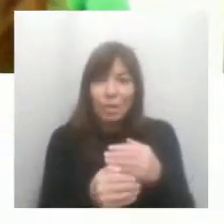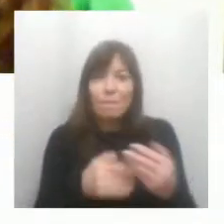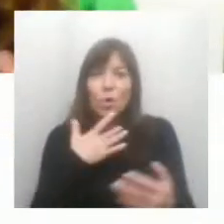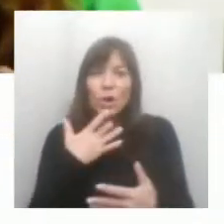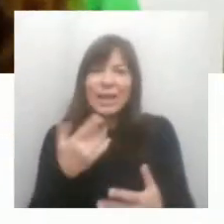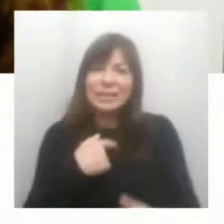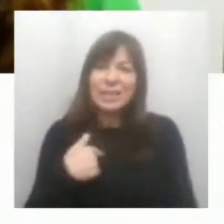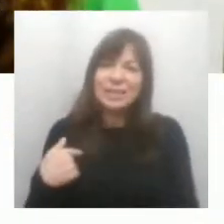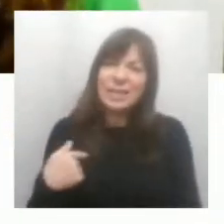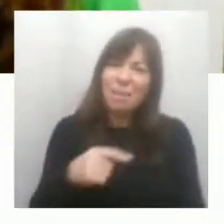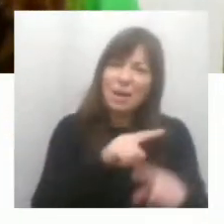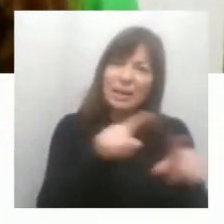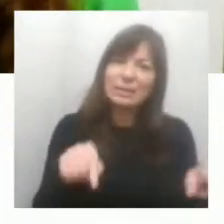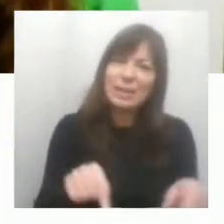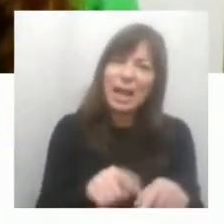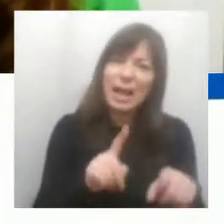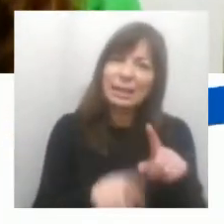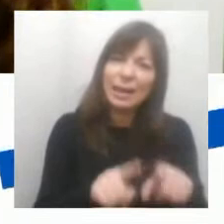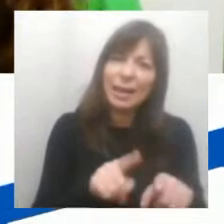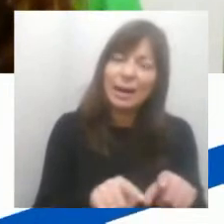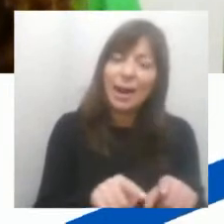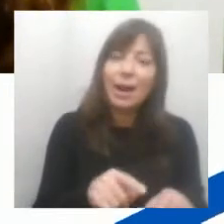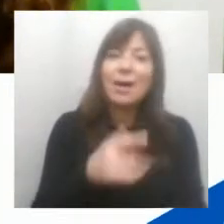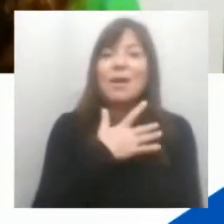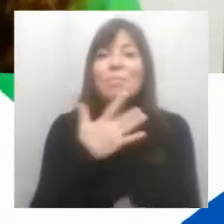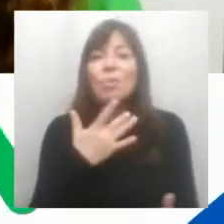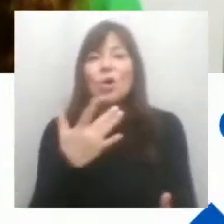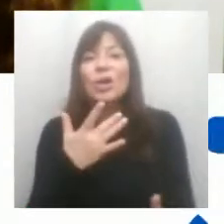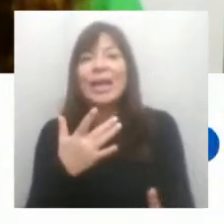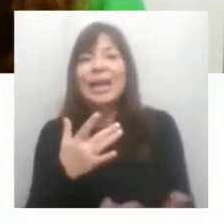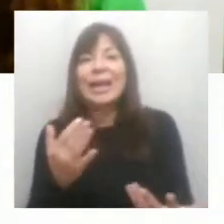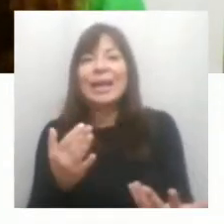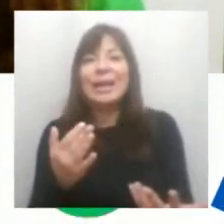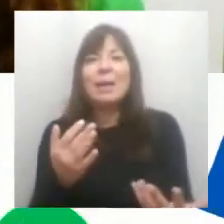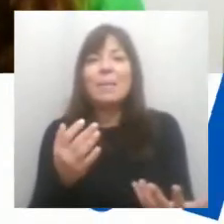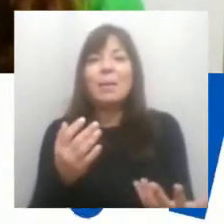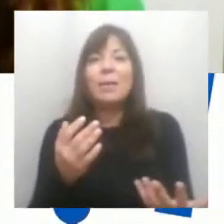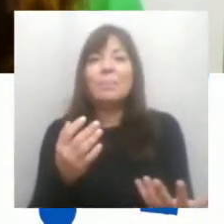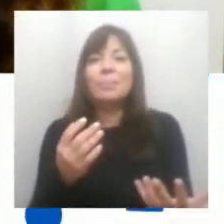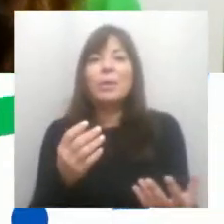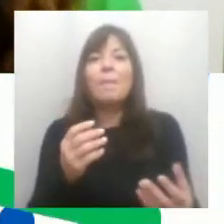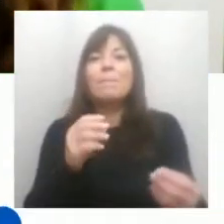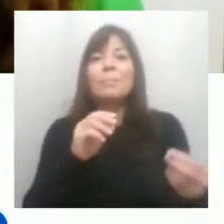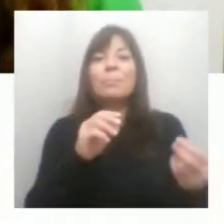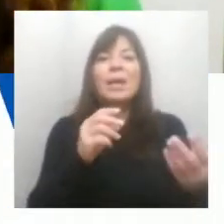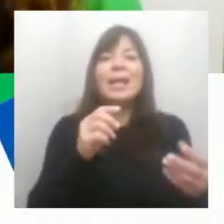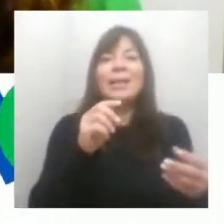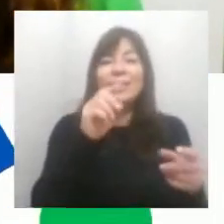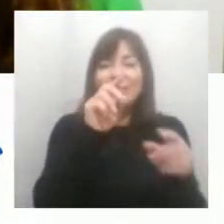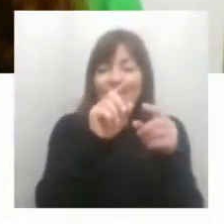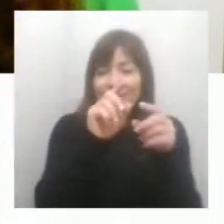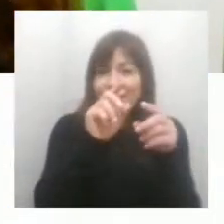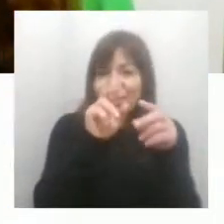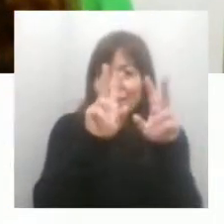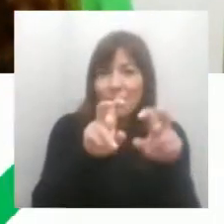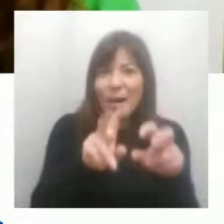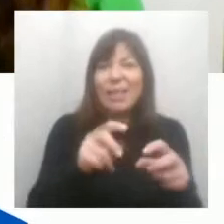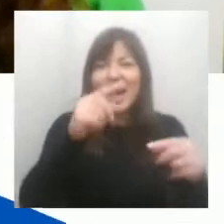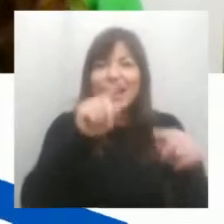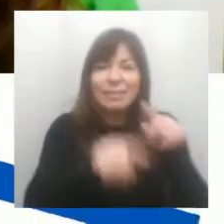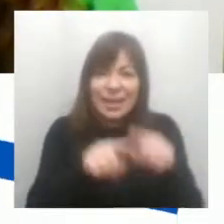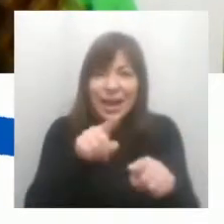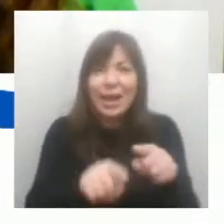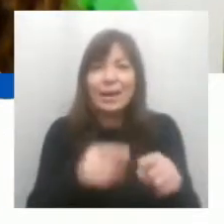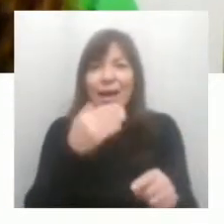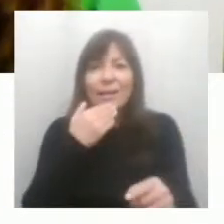y claro, tiene relación porque son detalla los fenómenos que tiene que ver con la geología, con la Tierra y también con la sismología.